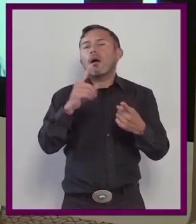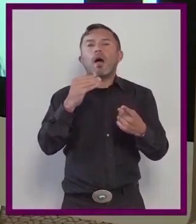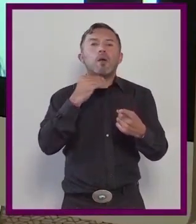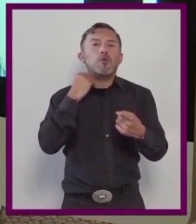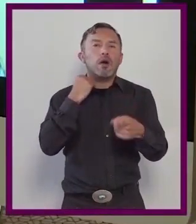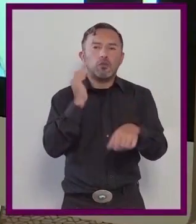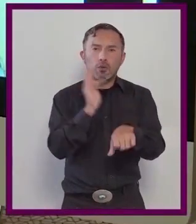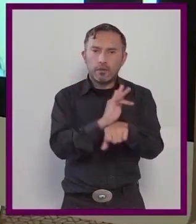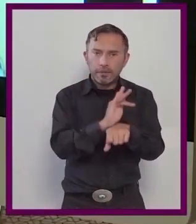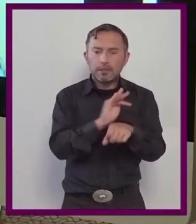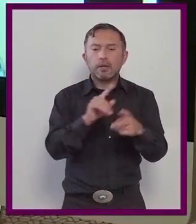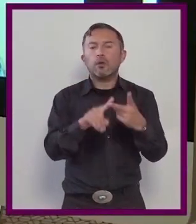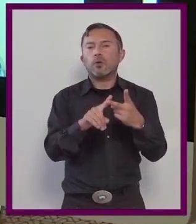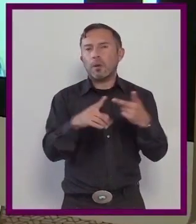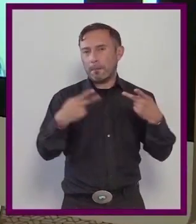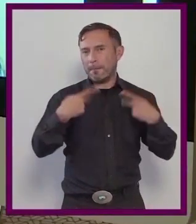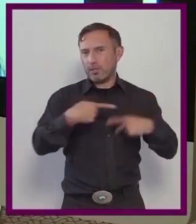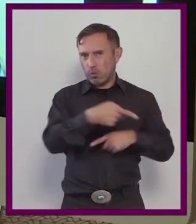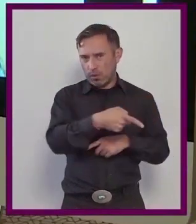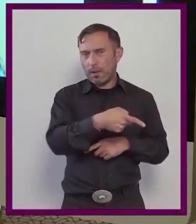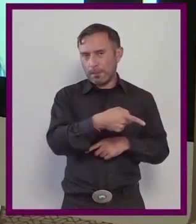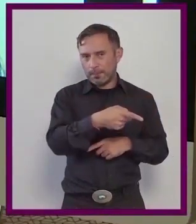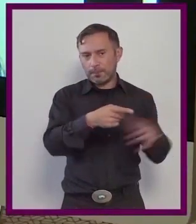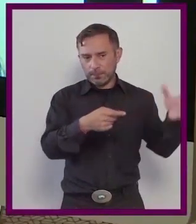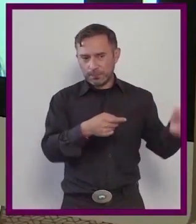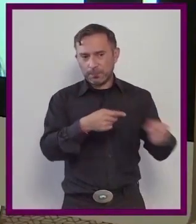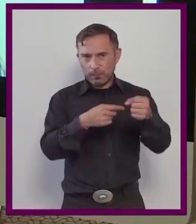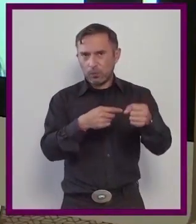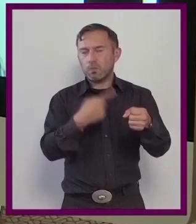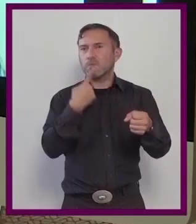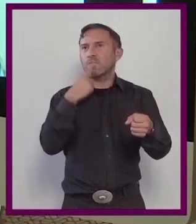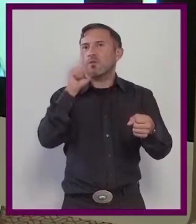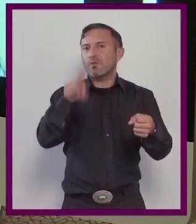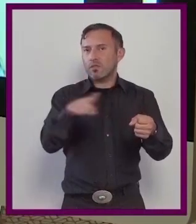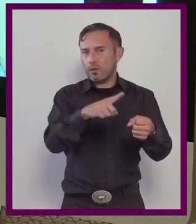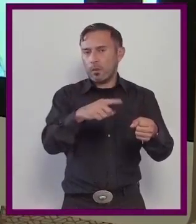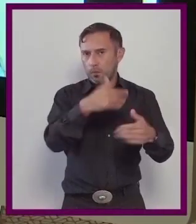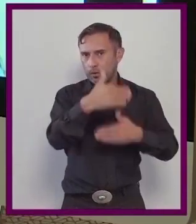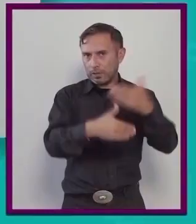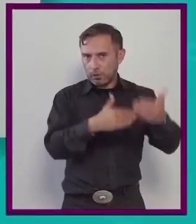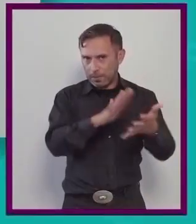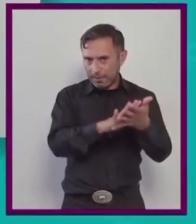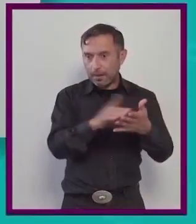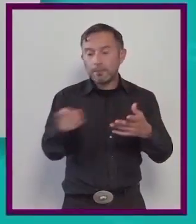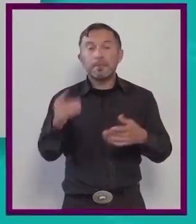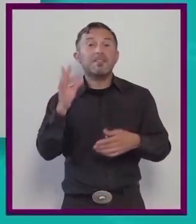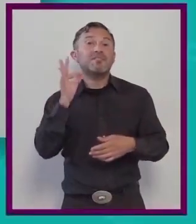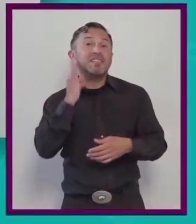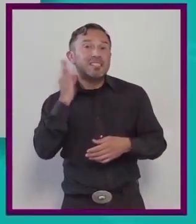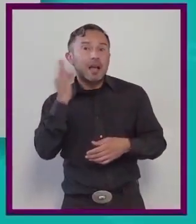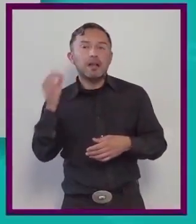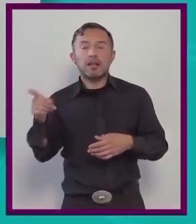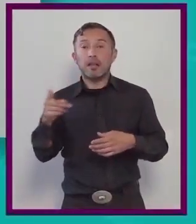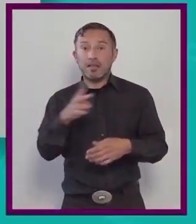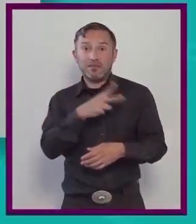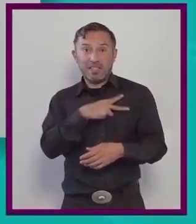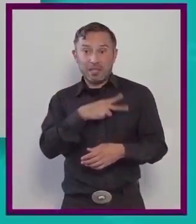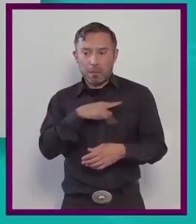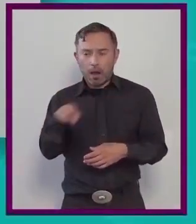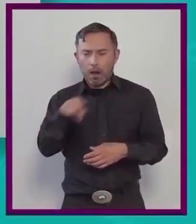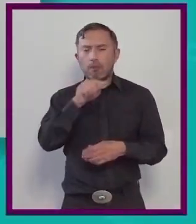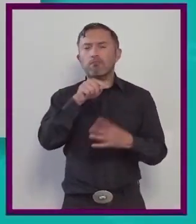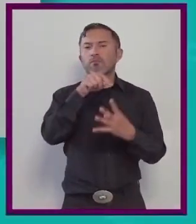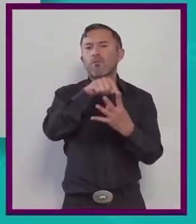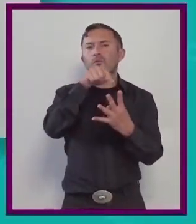me refiero tanto el abogado defensor y la persona que se encuentra sujeta a un proceso penal, el fiscal y